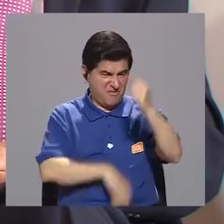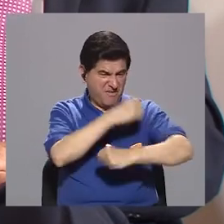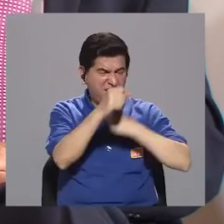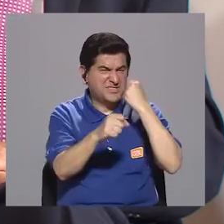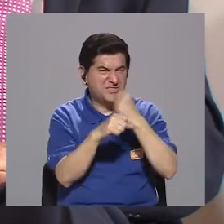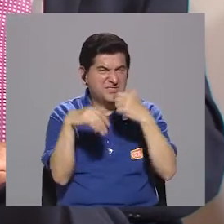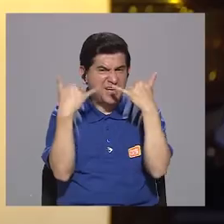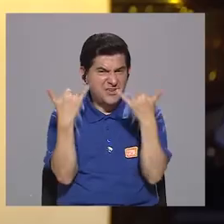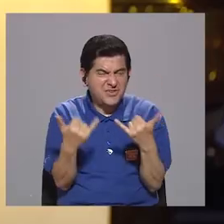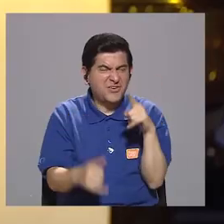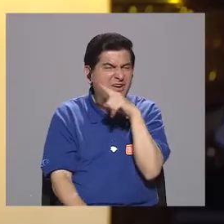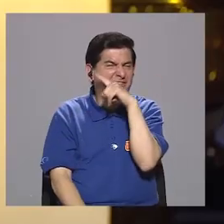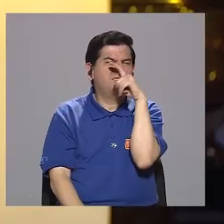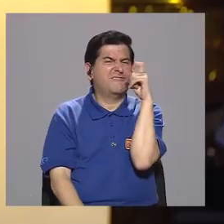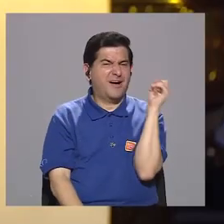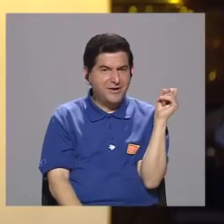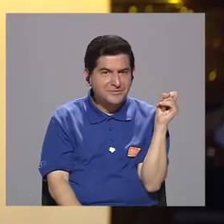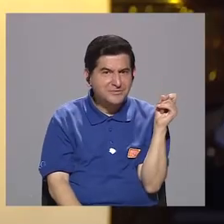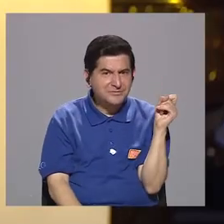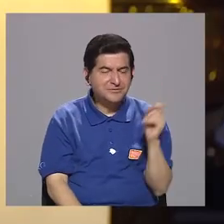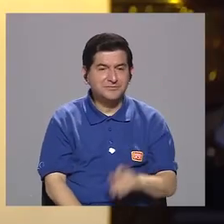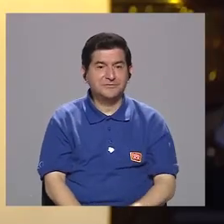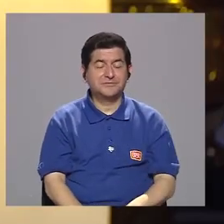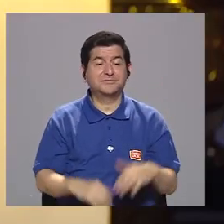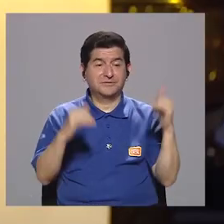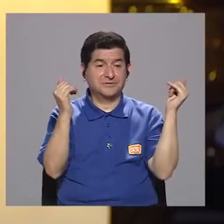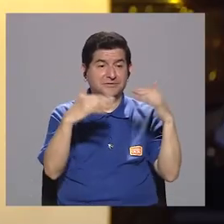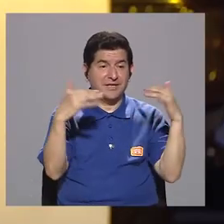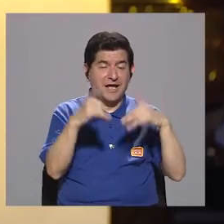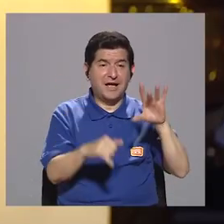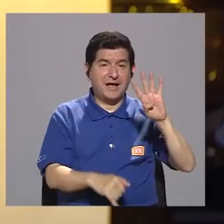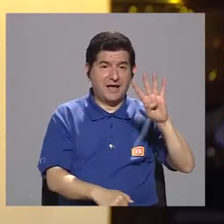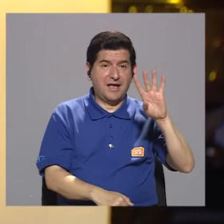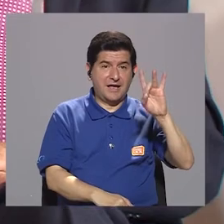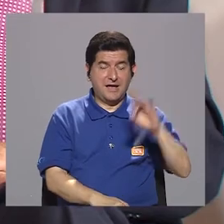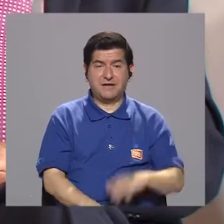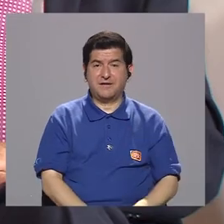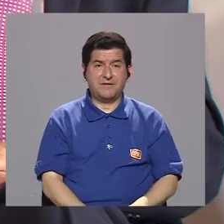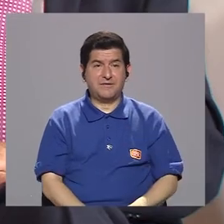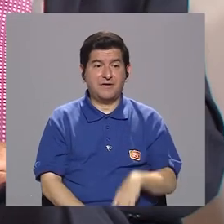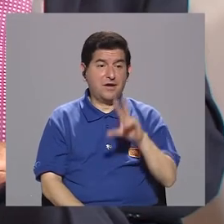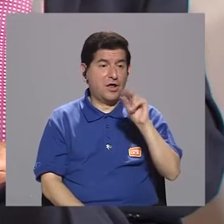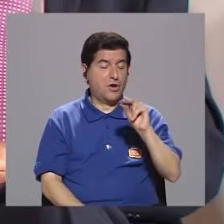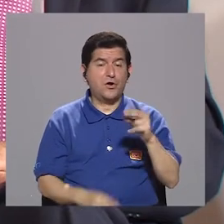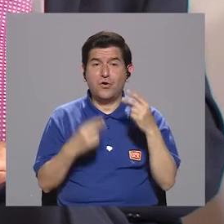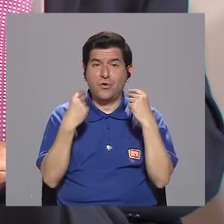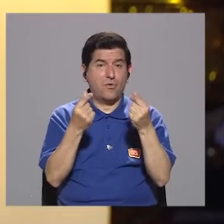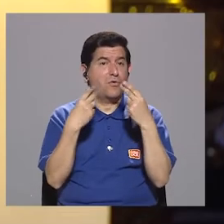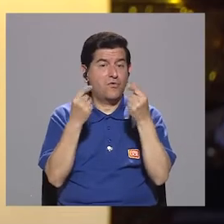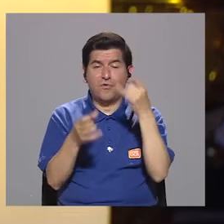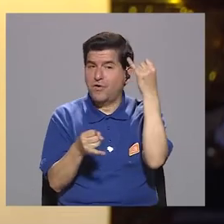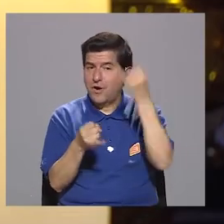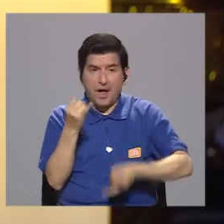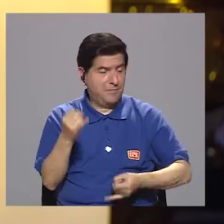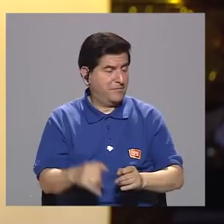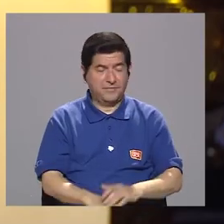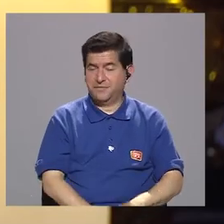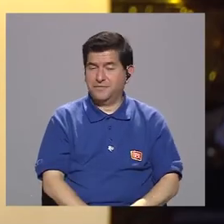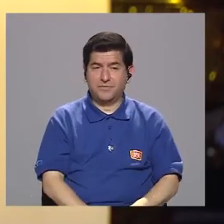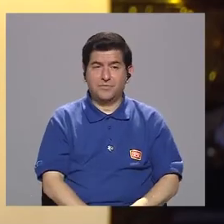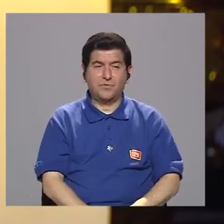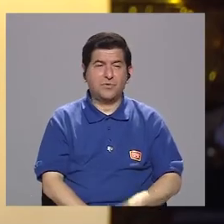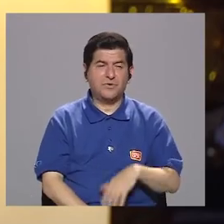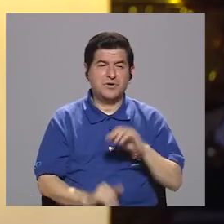sido feos. Bueno, la guerra del 48 no terminaba tan rápidamente. Todavía